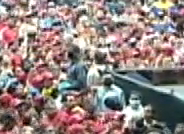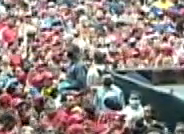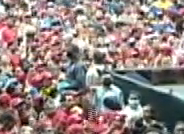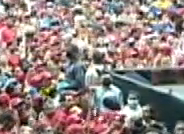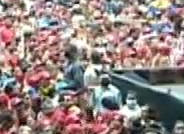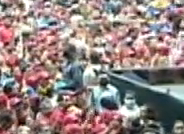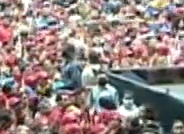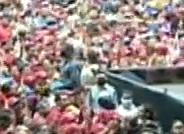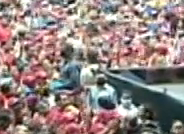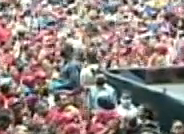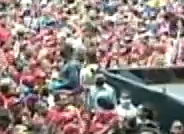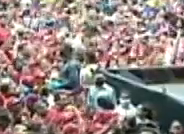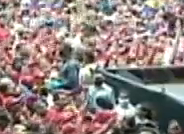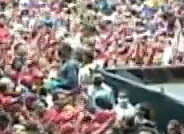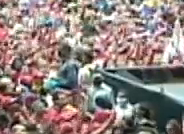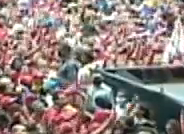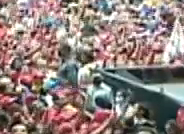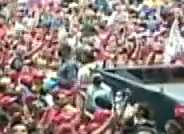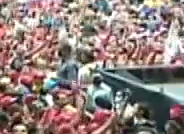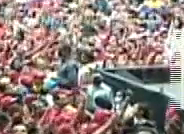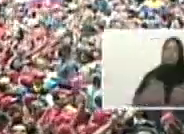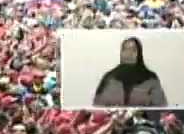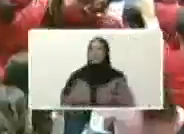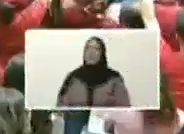¡Que viva Chávez!